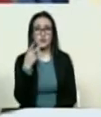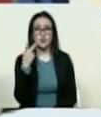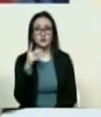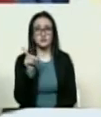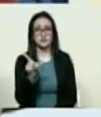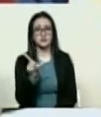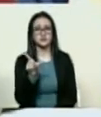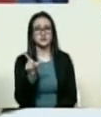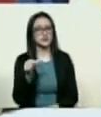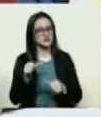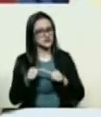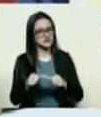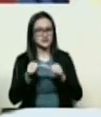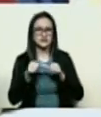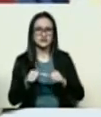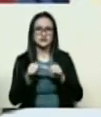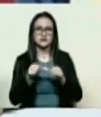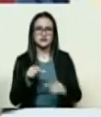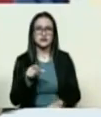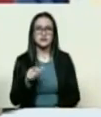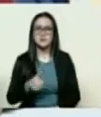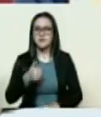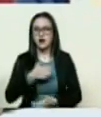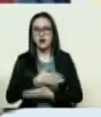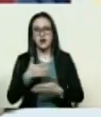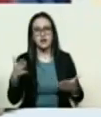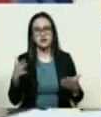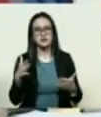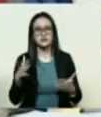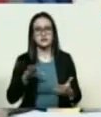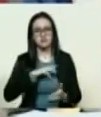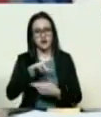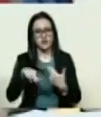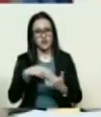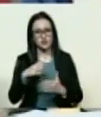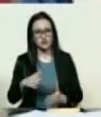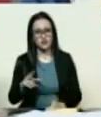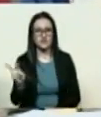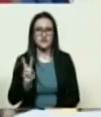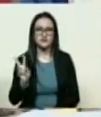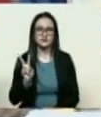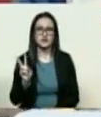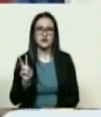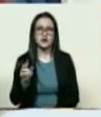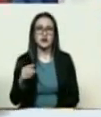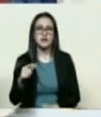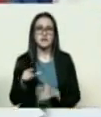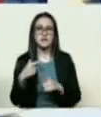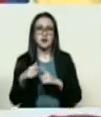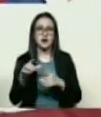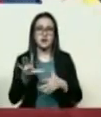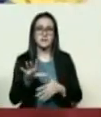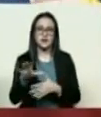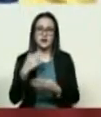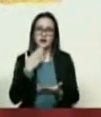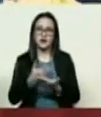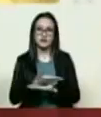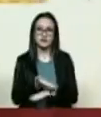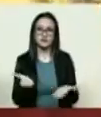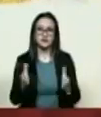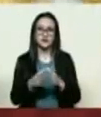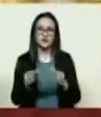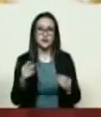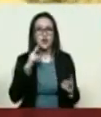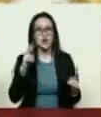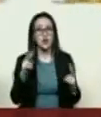Venezuela, siga siendo el partido más grande de la Revolución Bolivariana de Venezuela y de América. Muchas gracias a todos y a todas. Nos